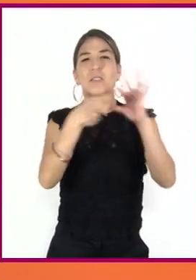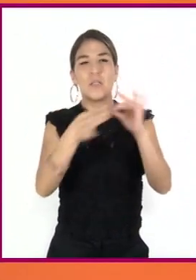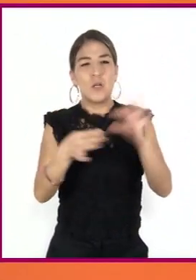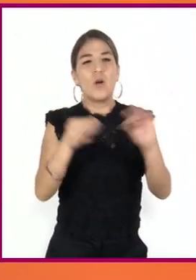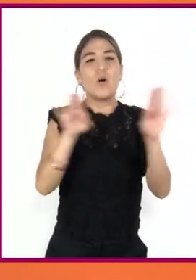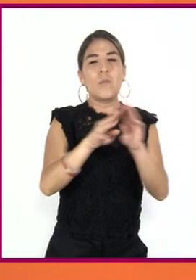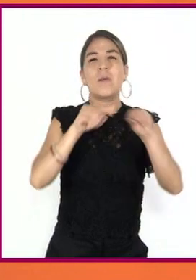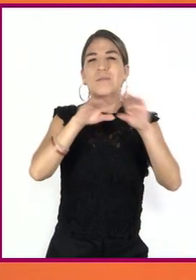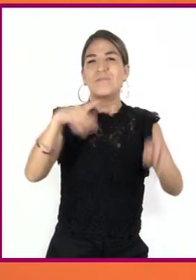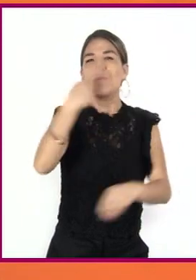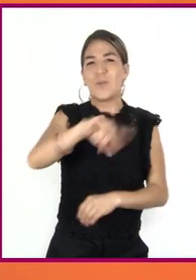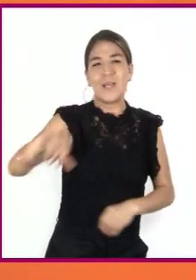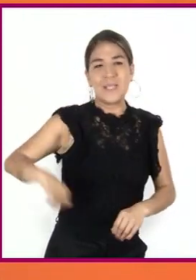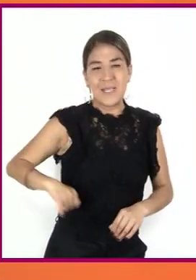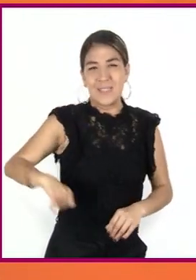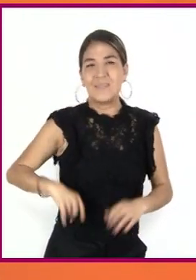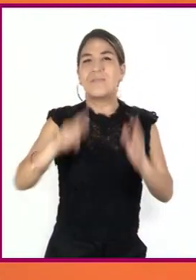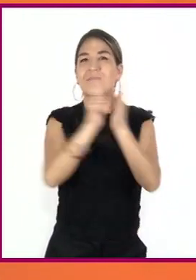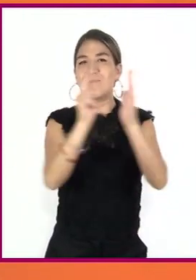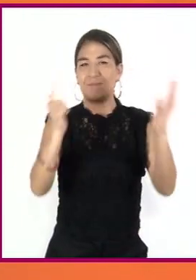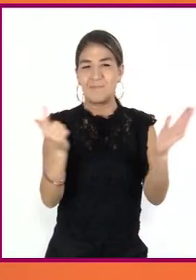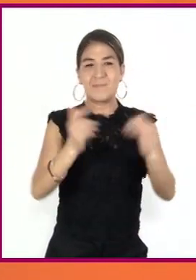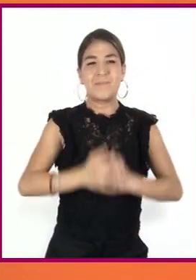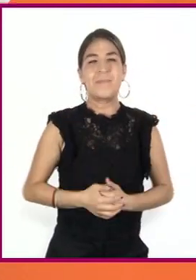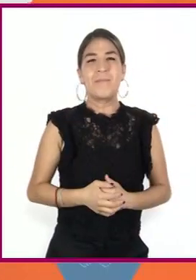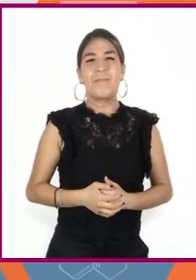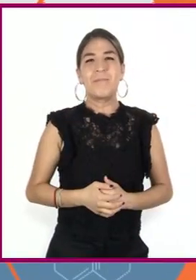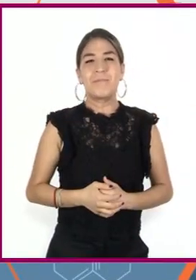recomendación de un interesante libro.